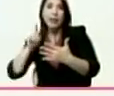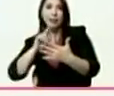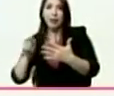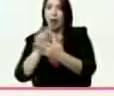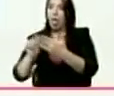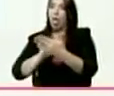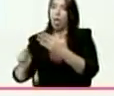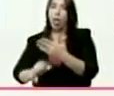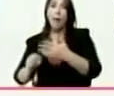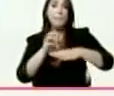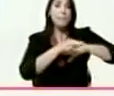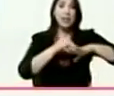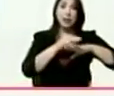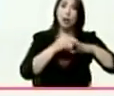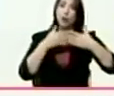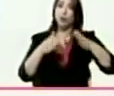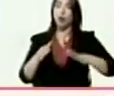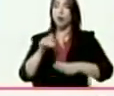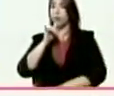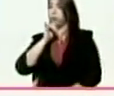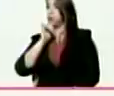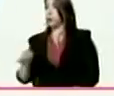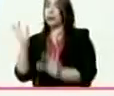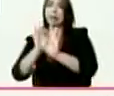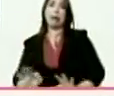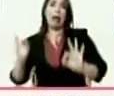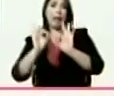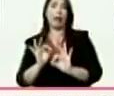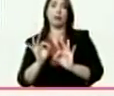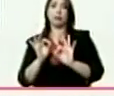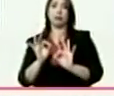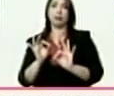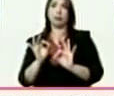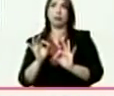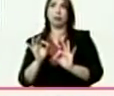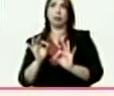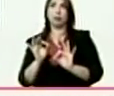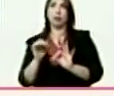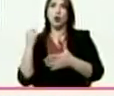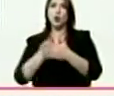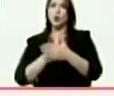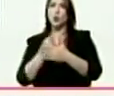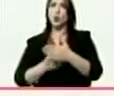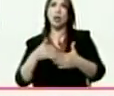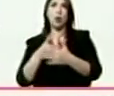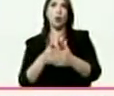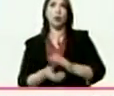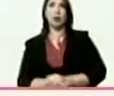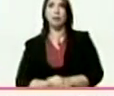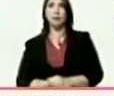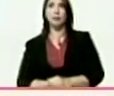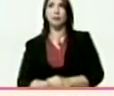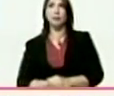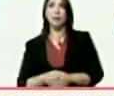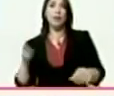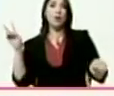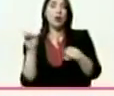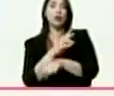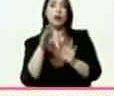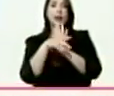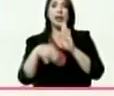ofrecido información ni ha aportado ningún resultado en la lucha contra las violaciones a derechos humanos,